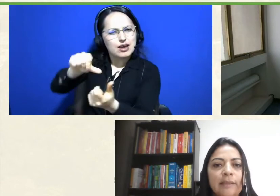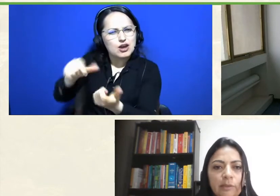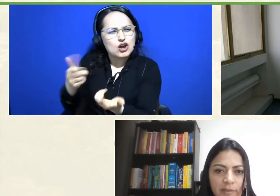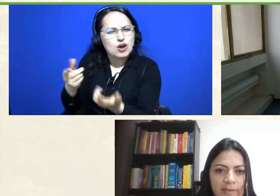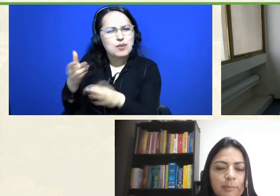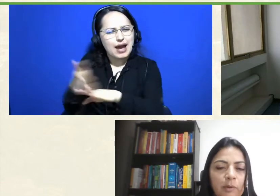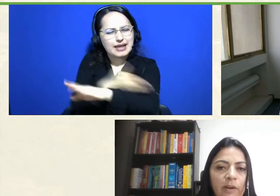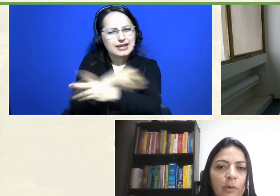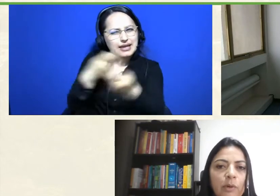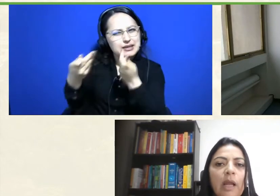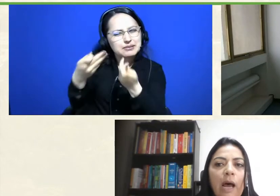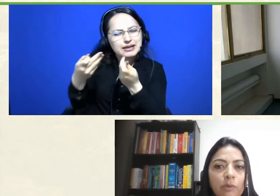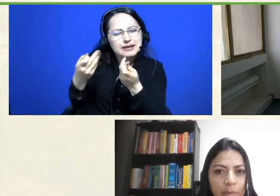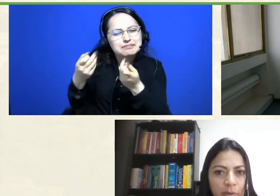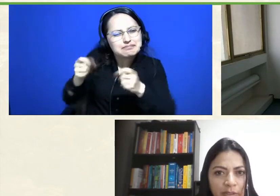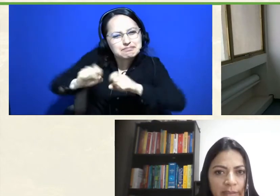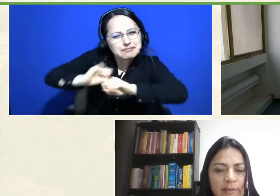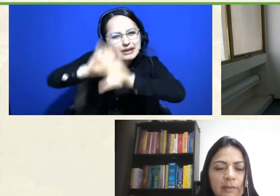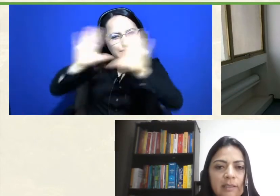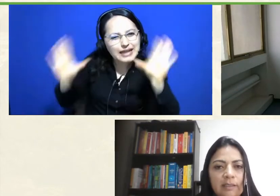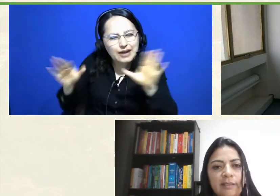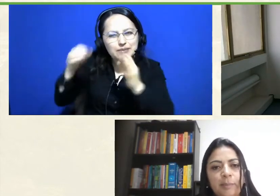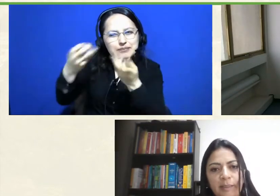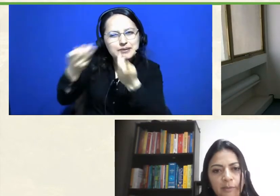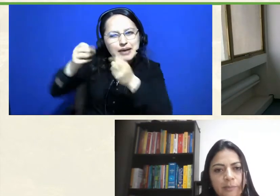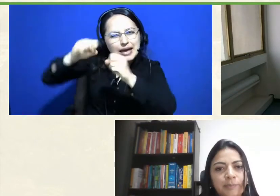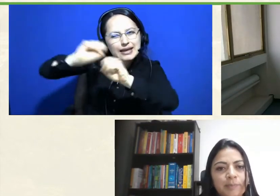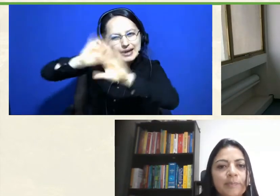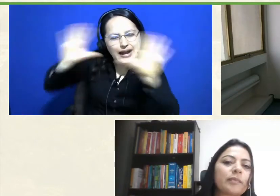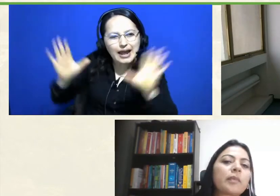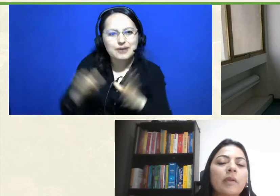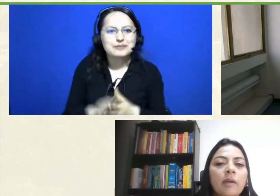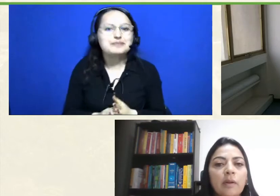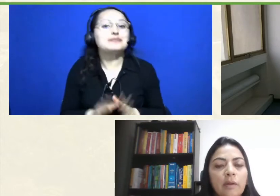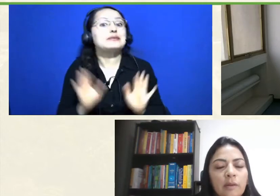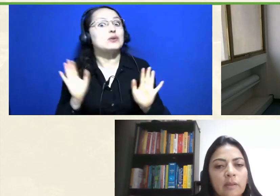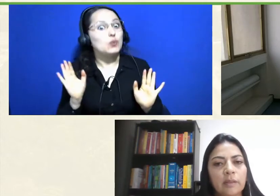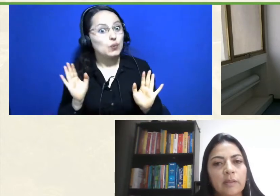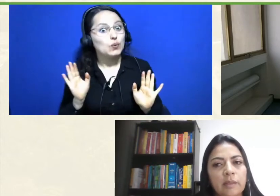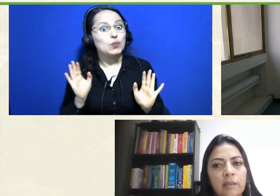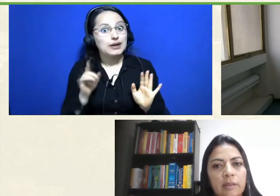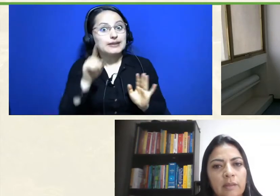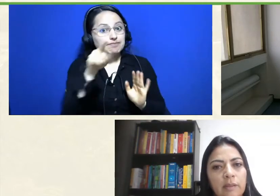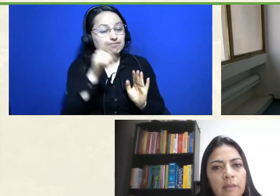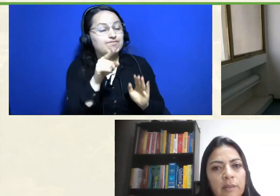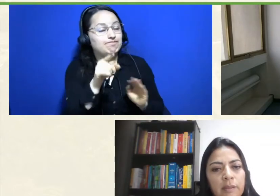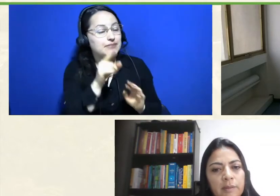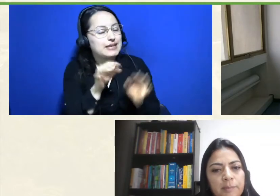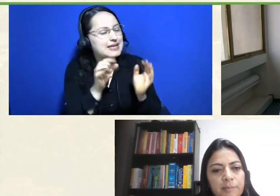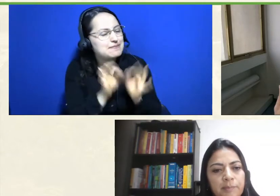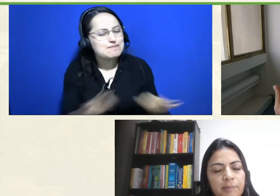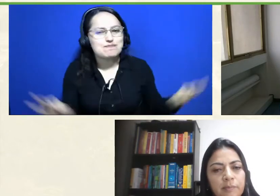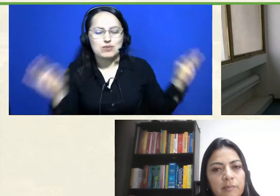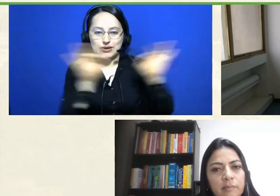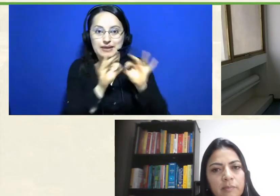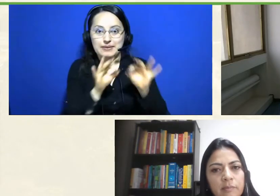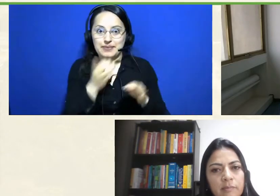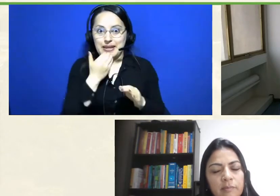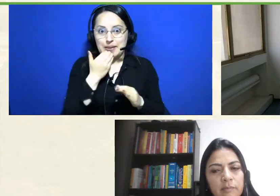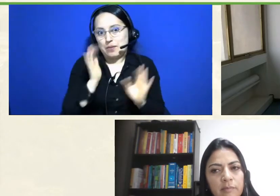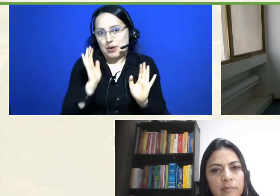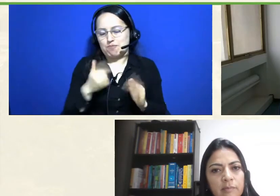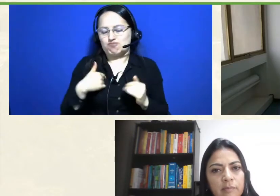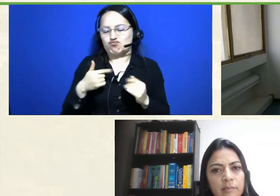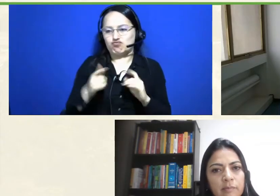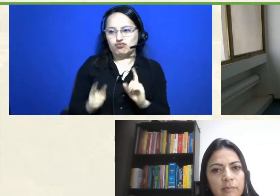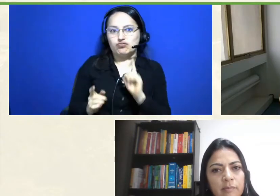Hernán. Entonces, por favor, ahondemos en eso. Hay un punto súper importante y es el siguiente, mire, cuando nosotros nos acercamos a las